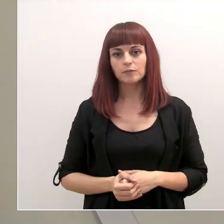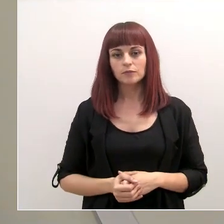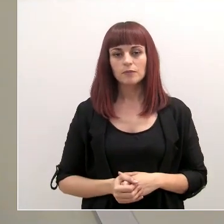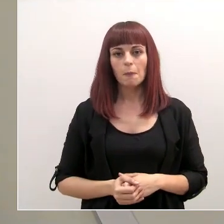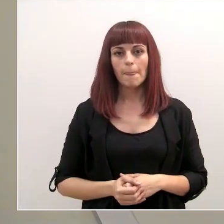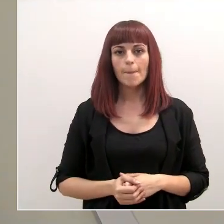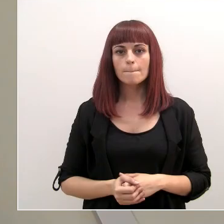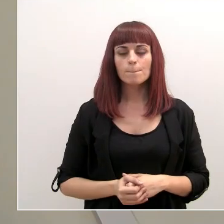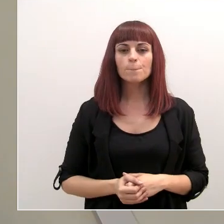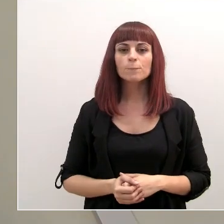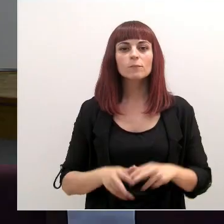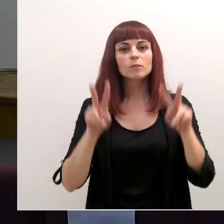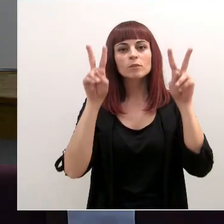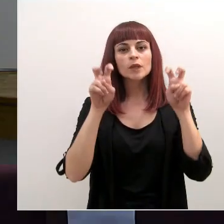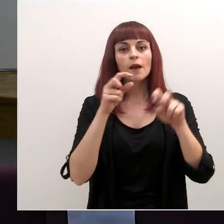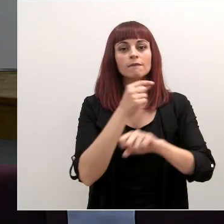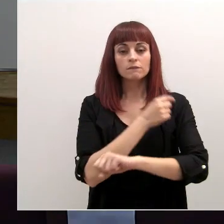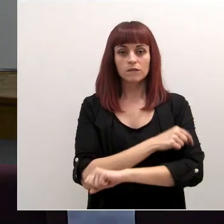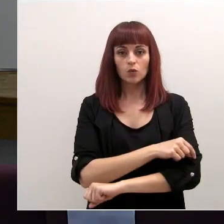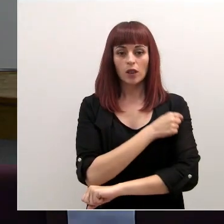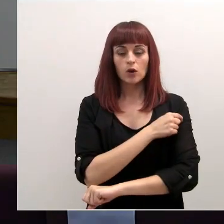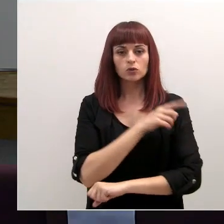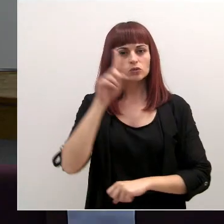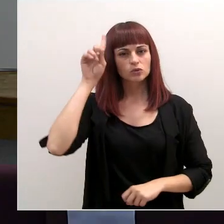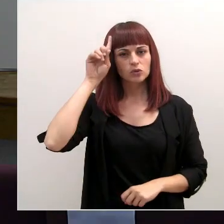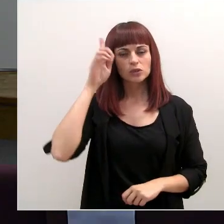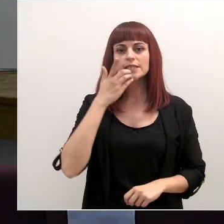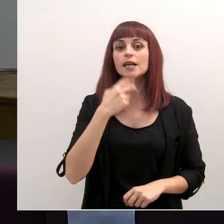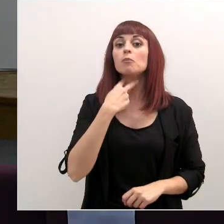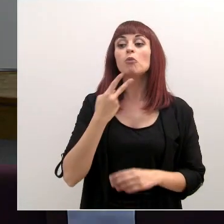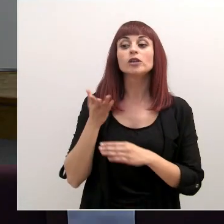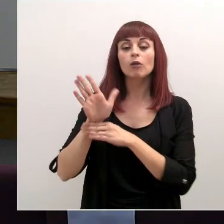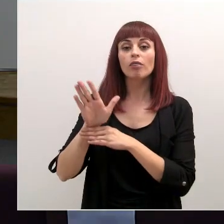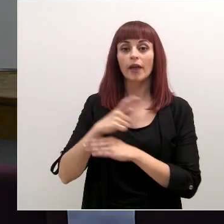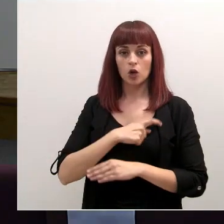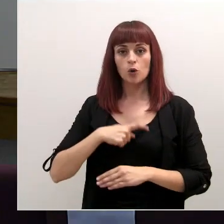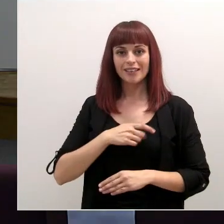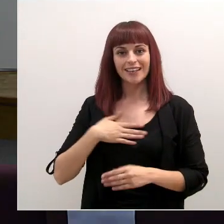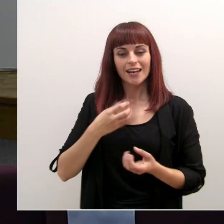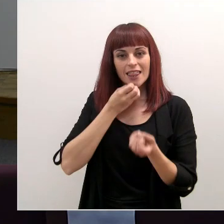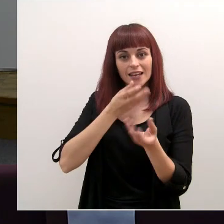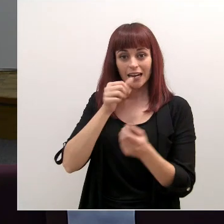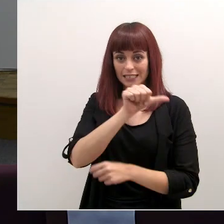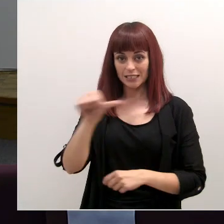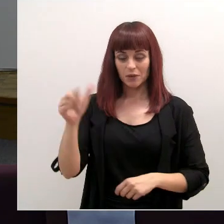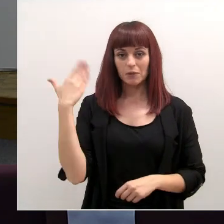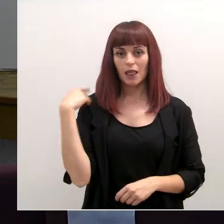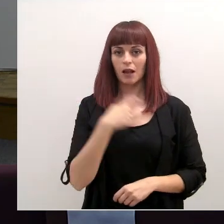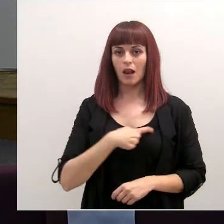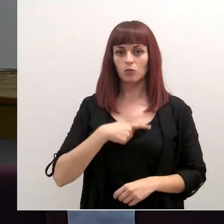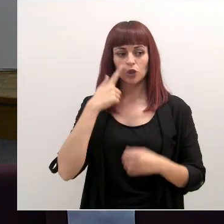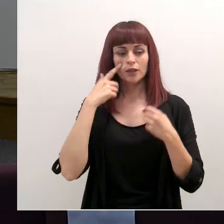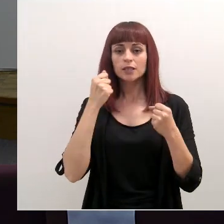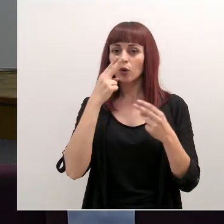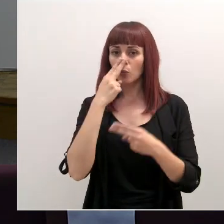En cuanto a la vacunación, no sé si el portavoz del comité me puede aclarar. La semana pasada la Comisión de Salud